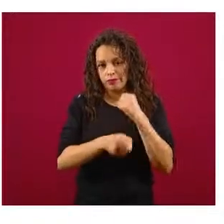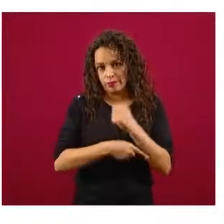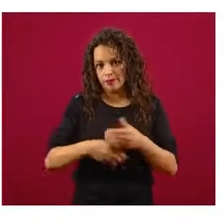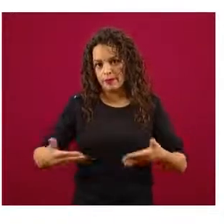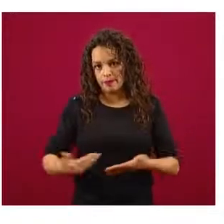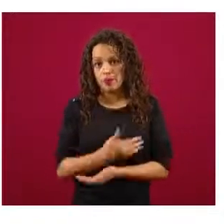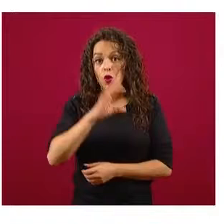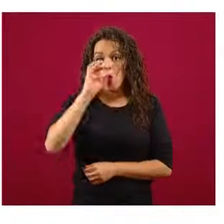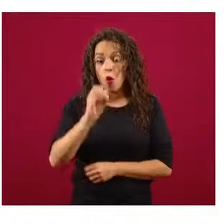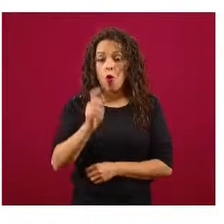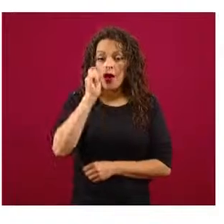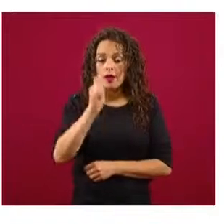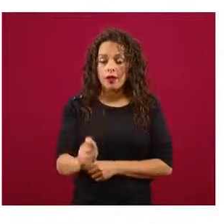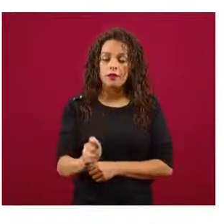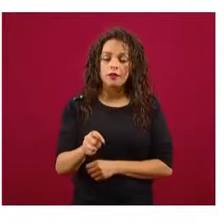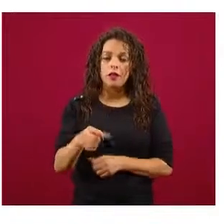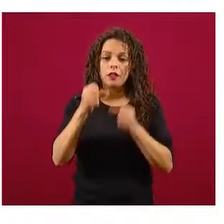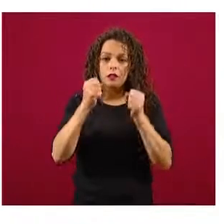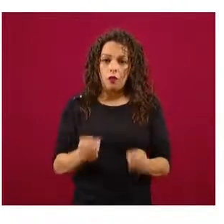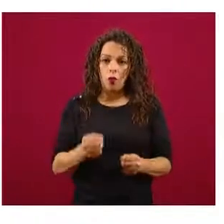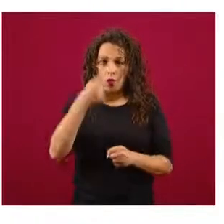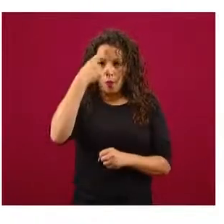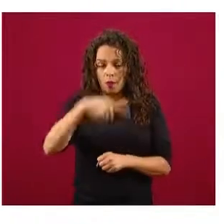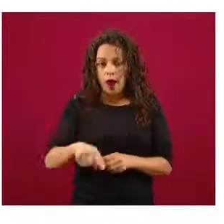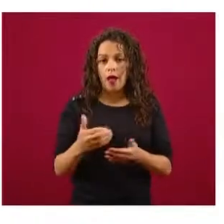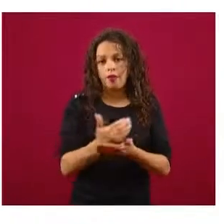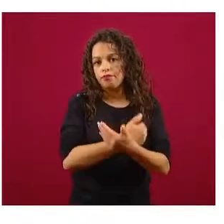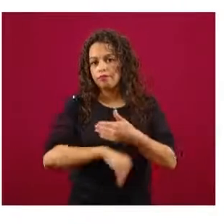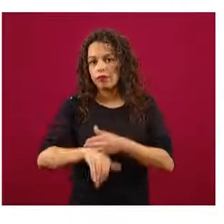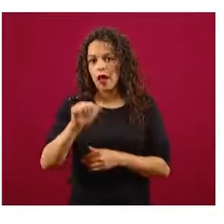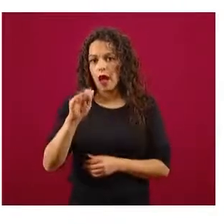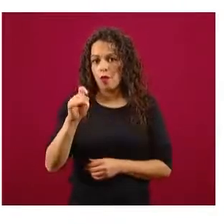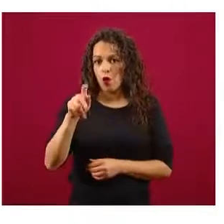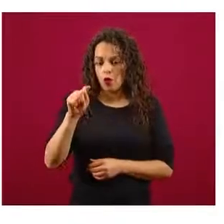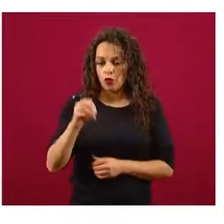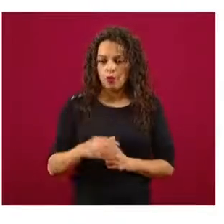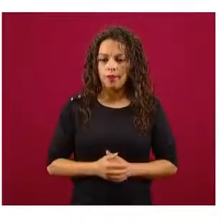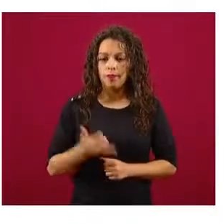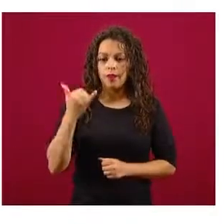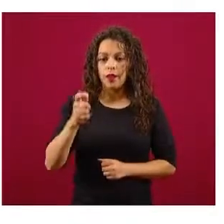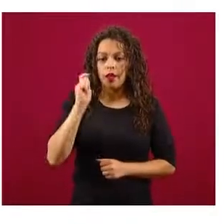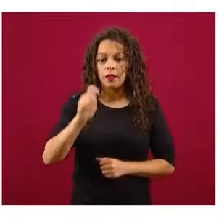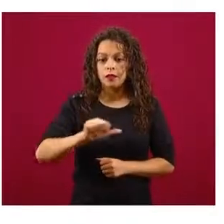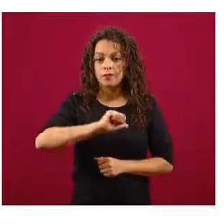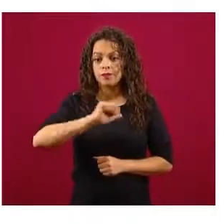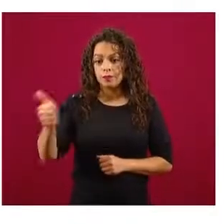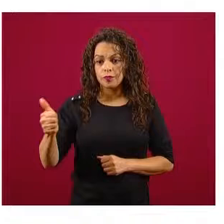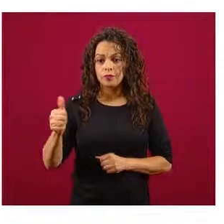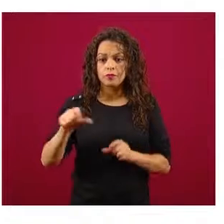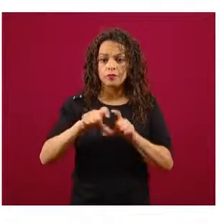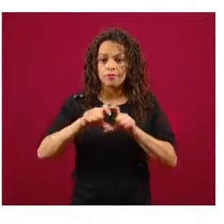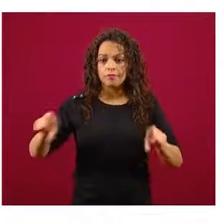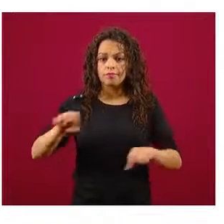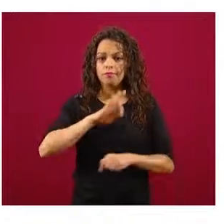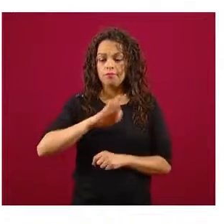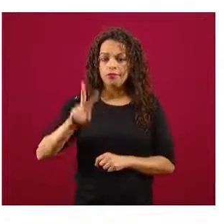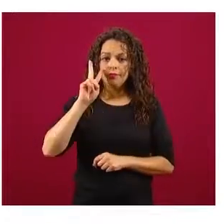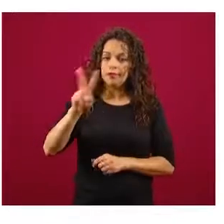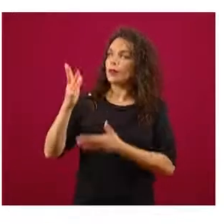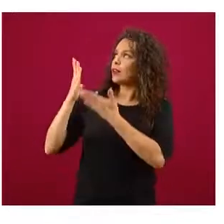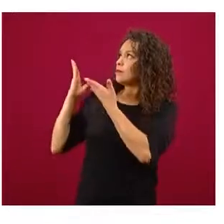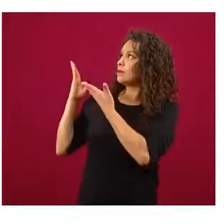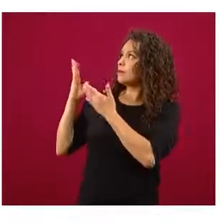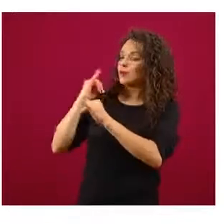en el país. Y nuevamente recordarles la página del Centro Nacional de Equidad de Género y Salud Reproductiva, donde tenemos